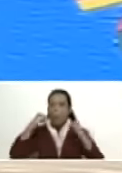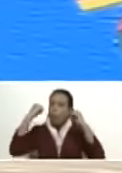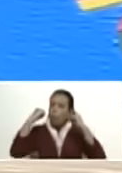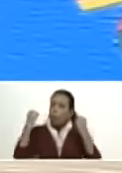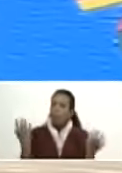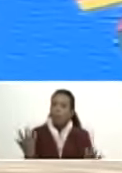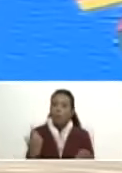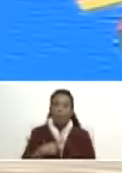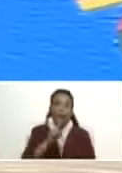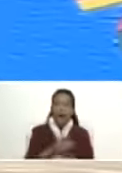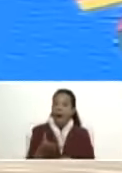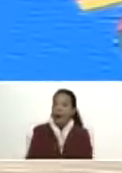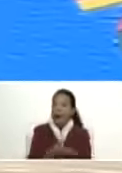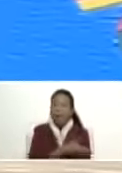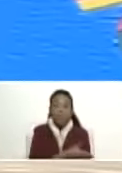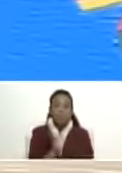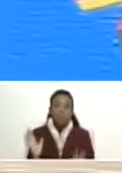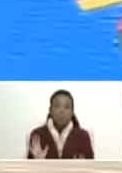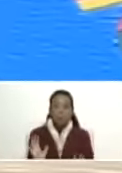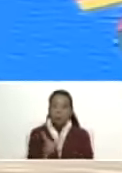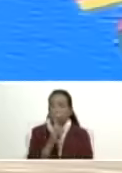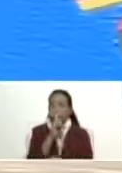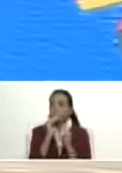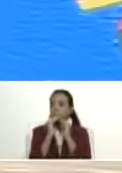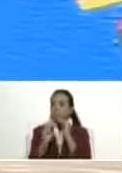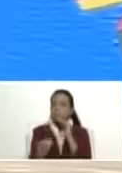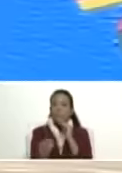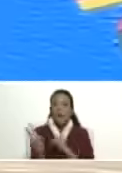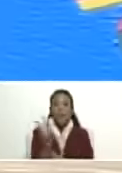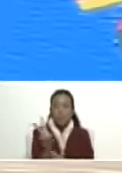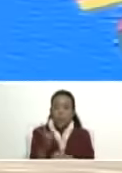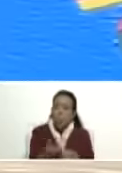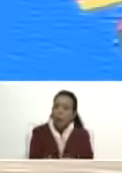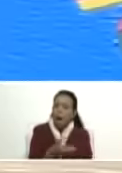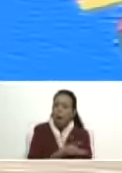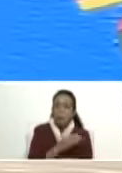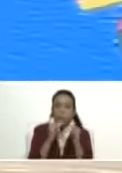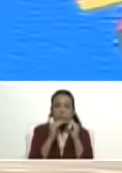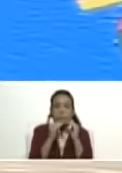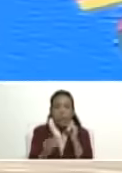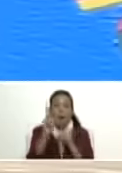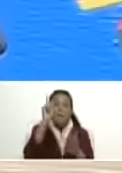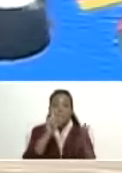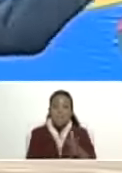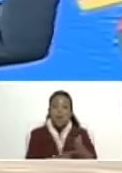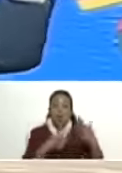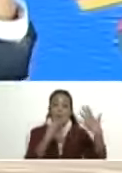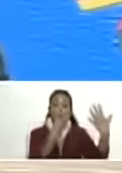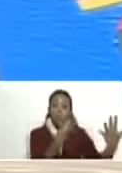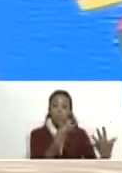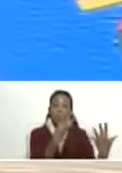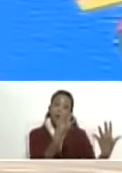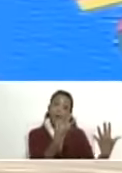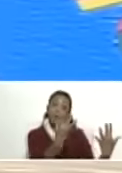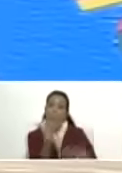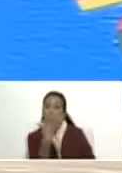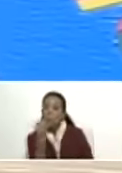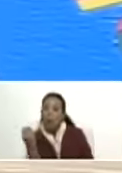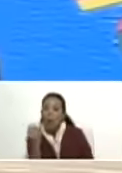vez, compatriota. Ya Venezuela, desde 1850,